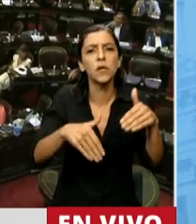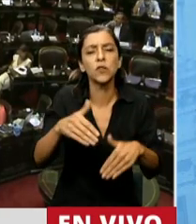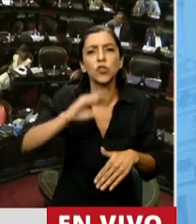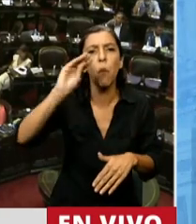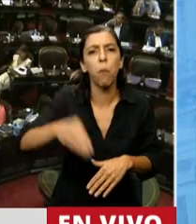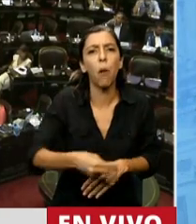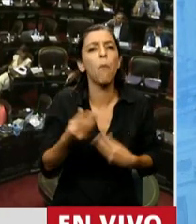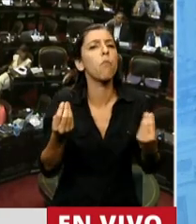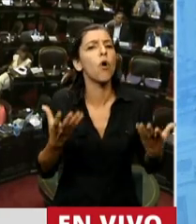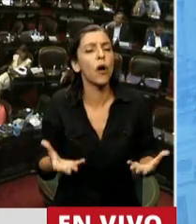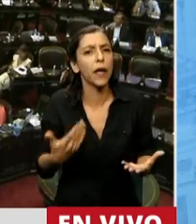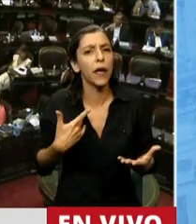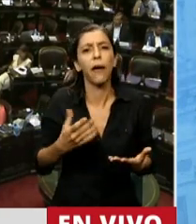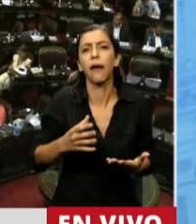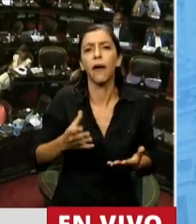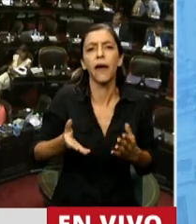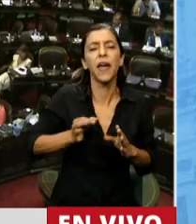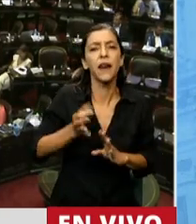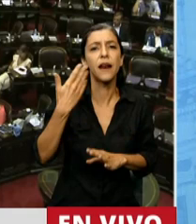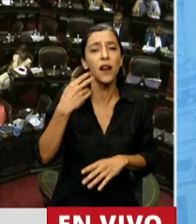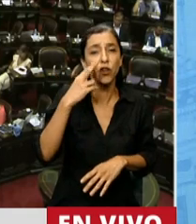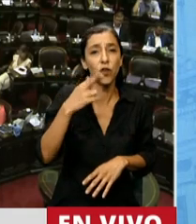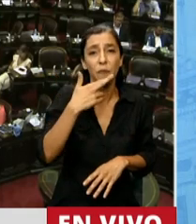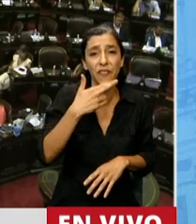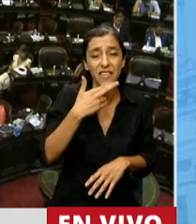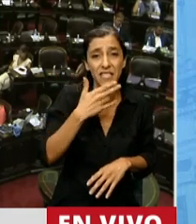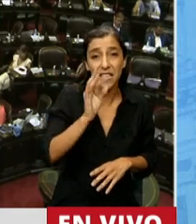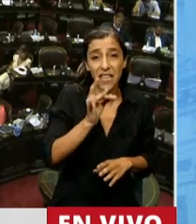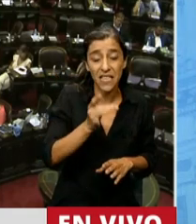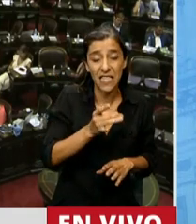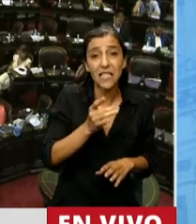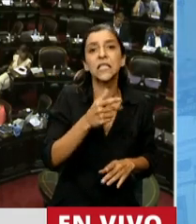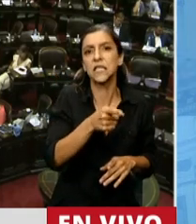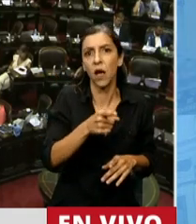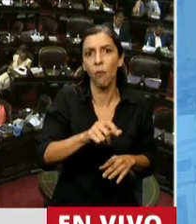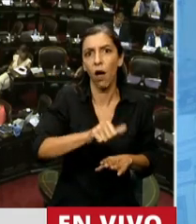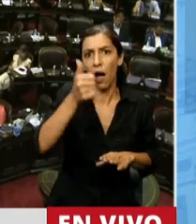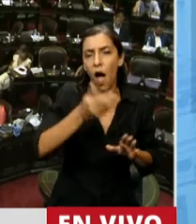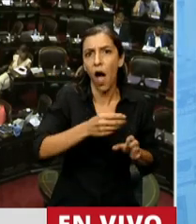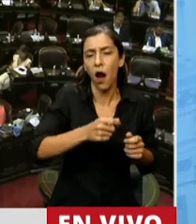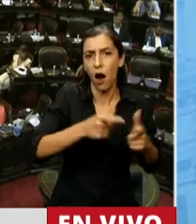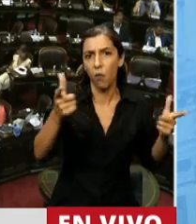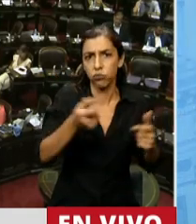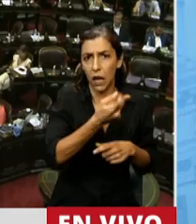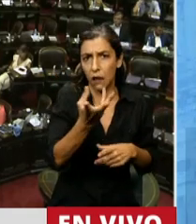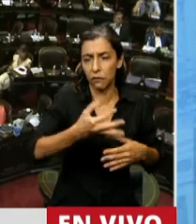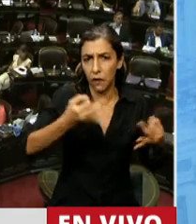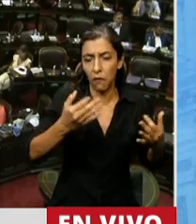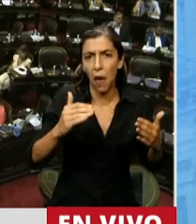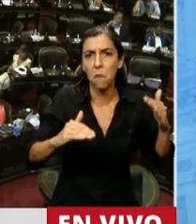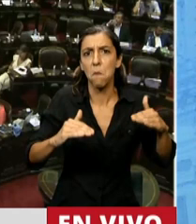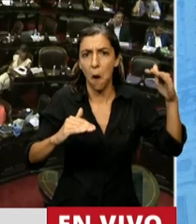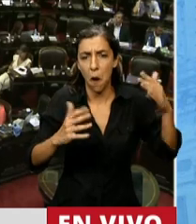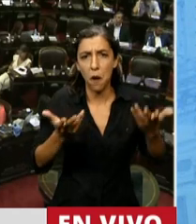amplio margen en diciembre del 2017 y perdieron en el 2019 y perdieron en primera vuelta. O sea que